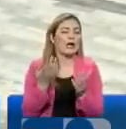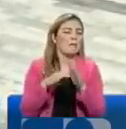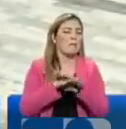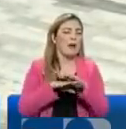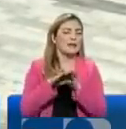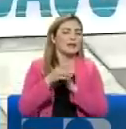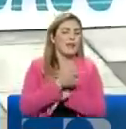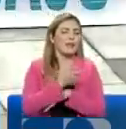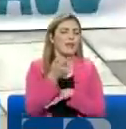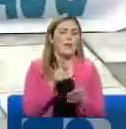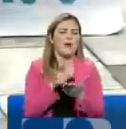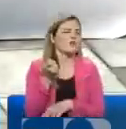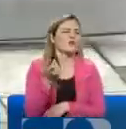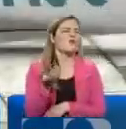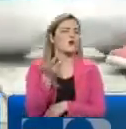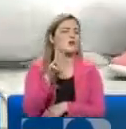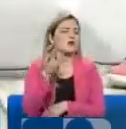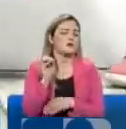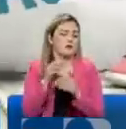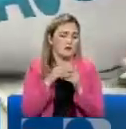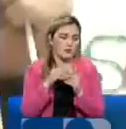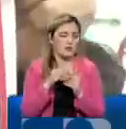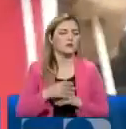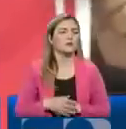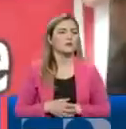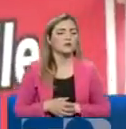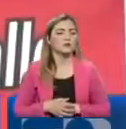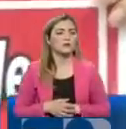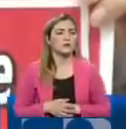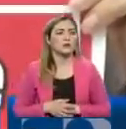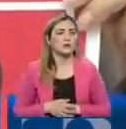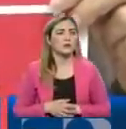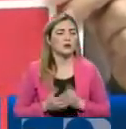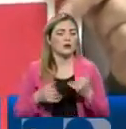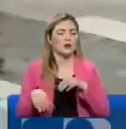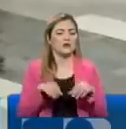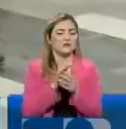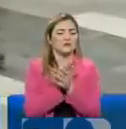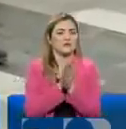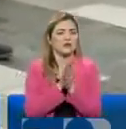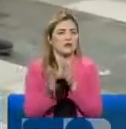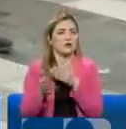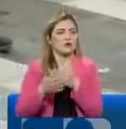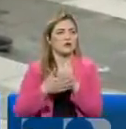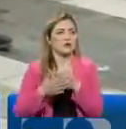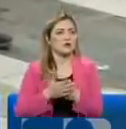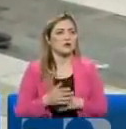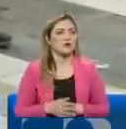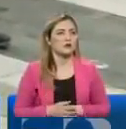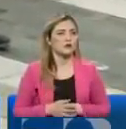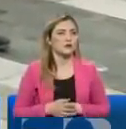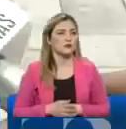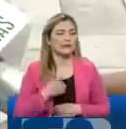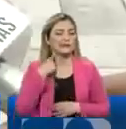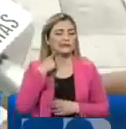base $30 dentro de un centro de tolerancia. Producto de la inactividad y el cierre total de los establecimientos, aseguran estar